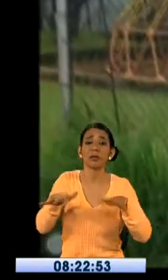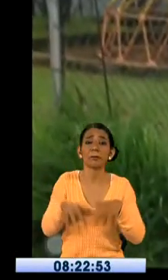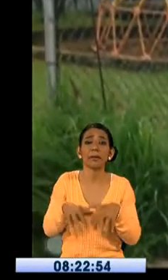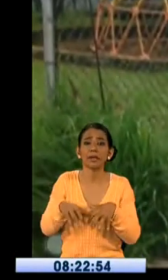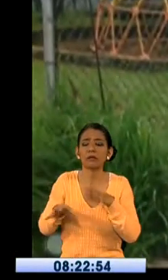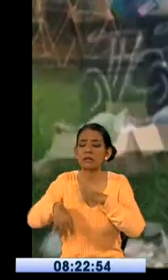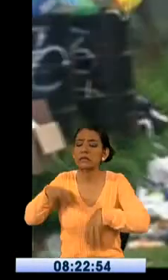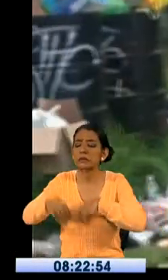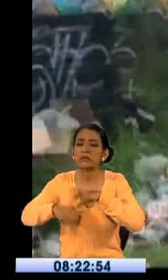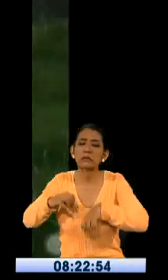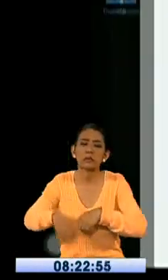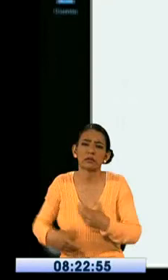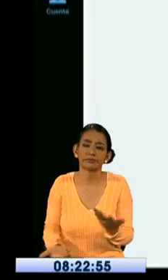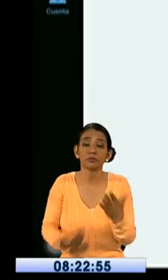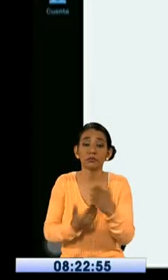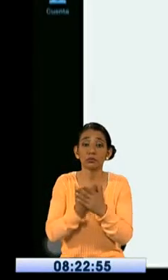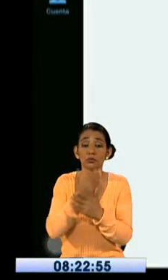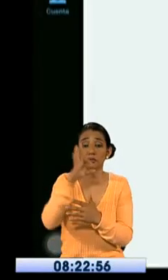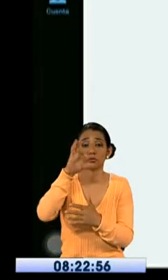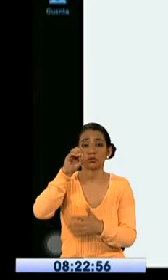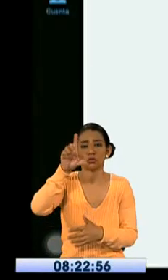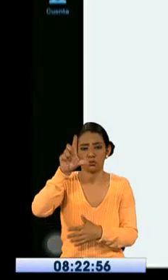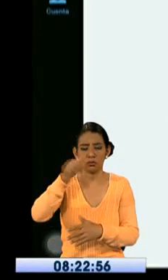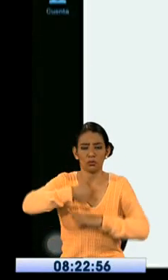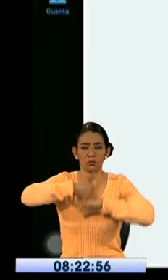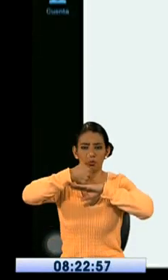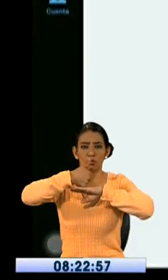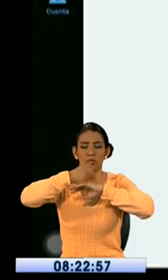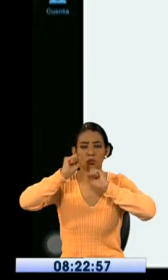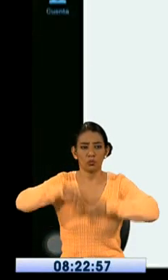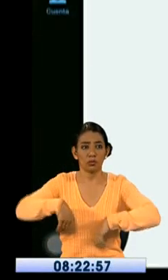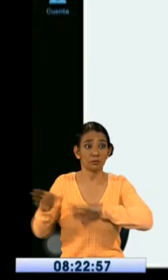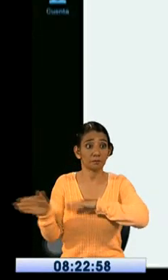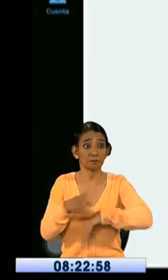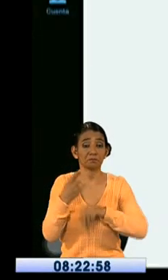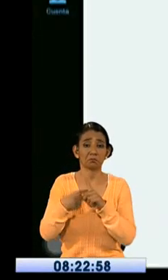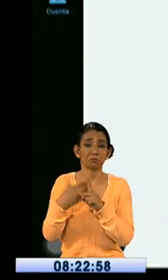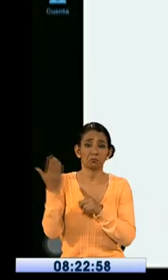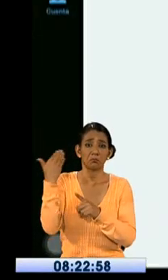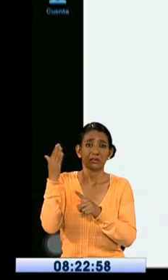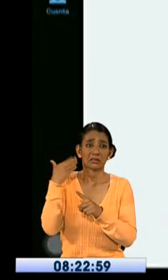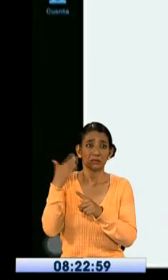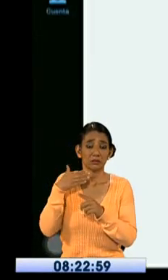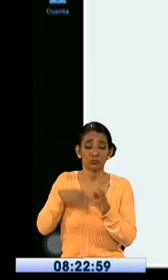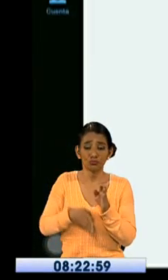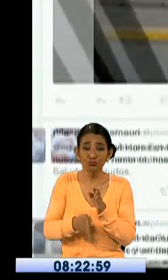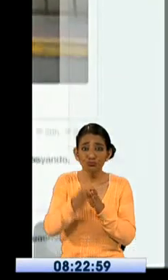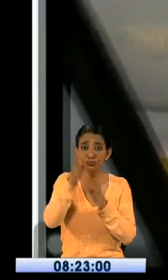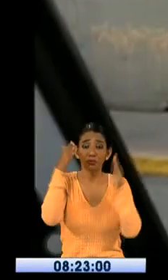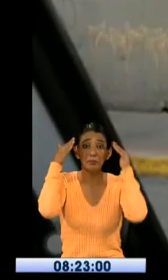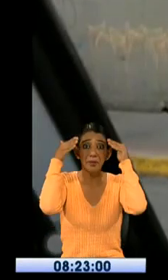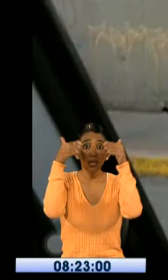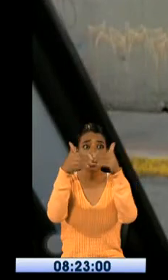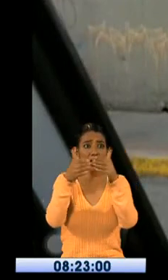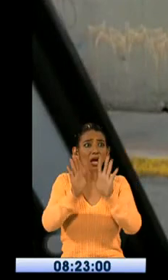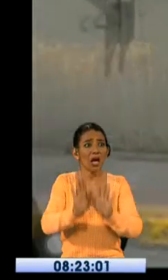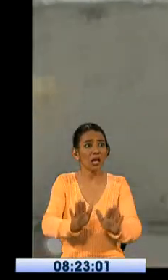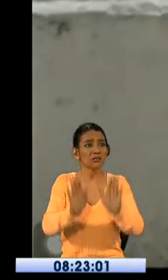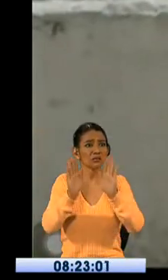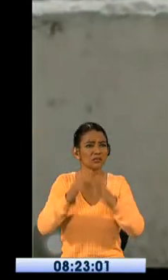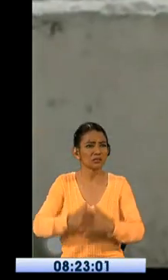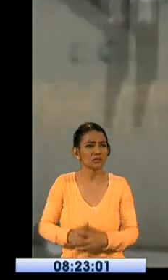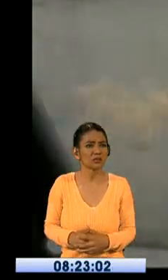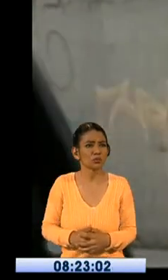hacen de las suyas. Nueva tola, autoridades. Hace meses, seguridades en el camino elevado a la Marín Central están en estas condiciones.